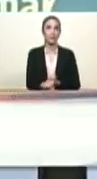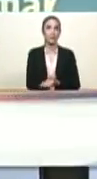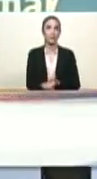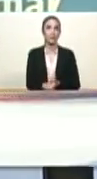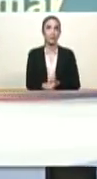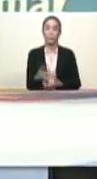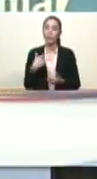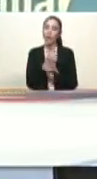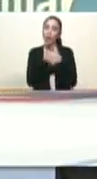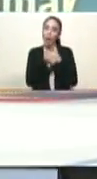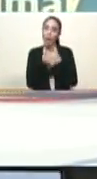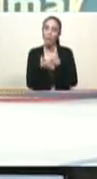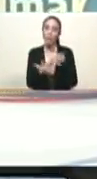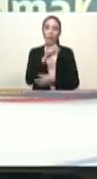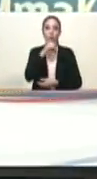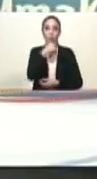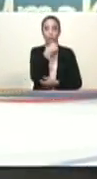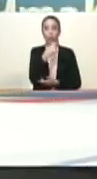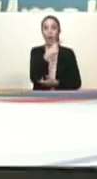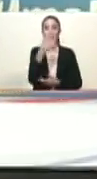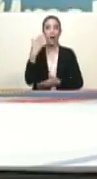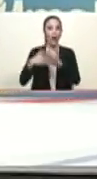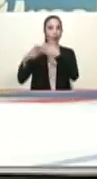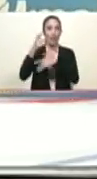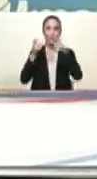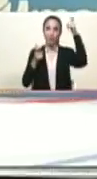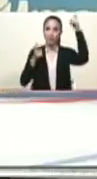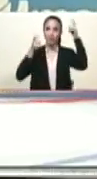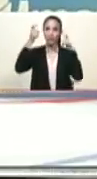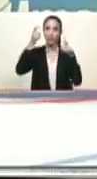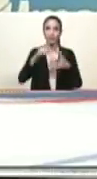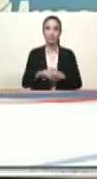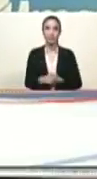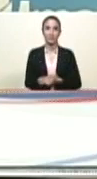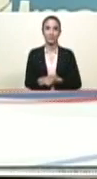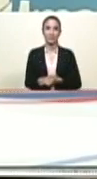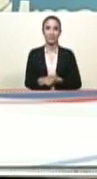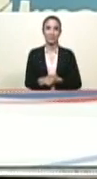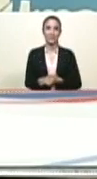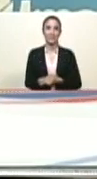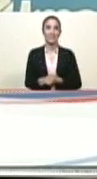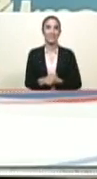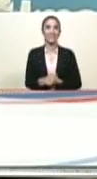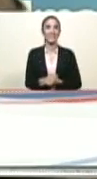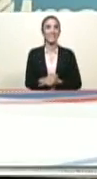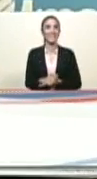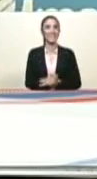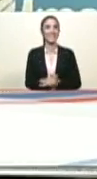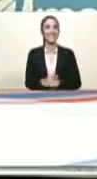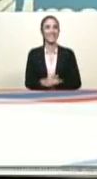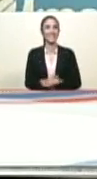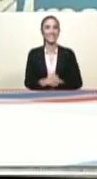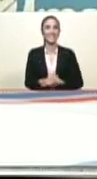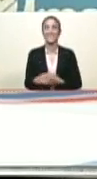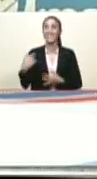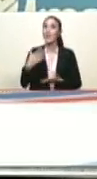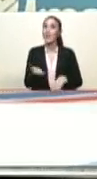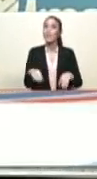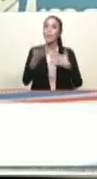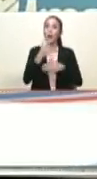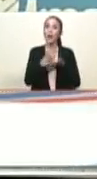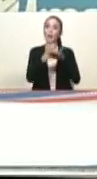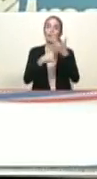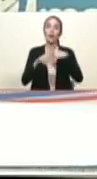Esta misión, esta gran misión la creó el comandante Chávez, la gran misión en Amor Mayor, ir a pensionar a toda Venezuela